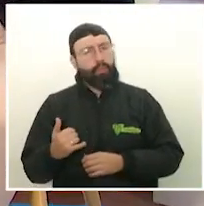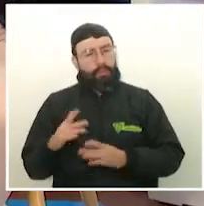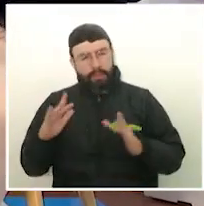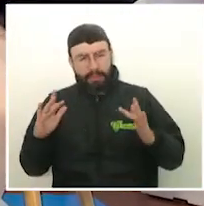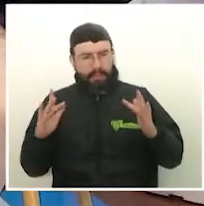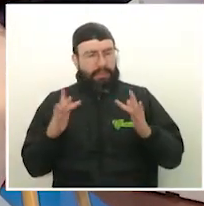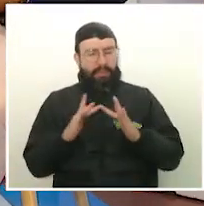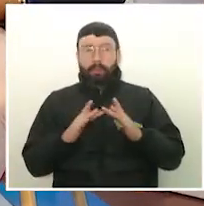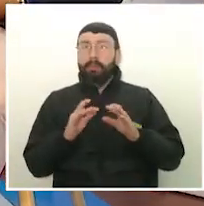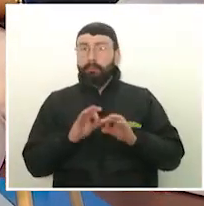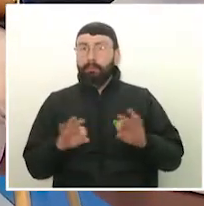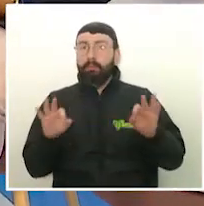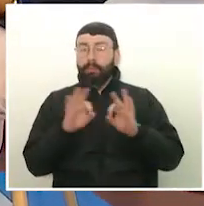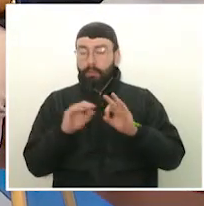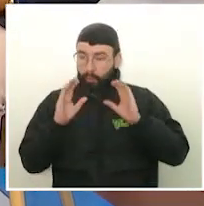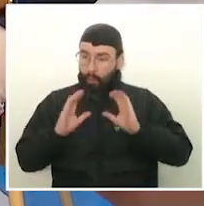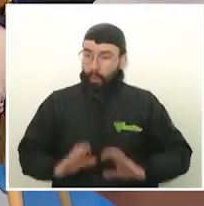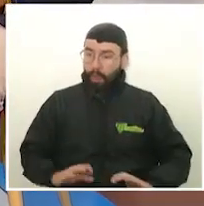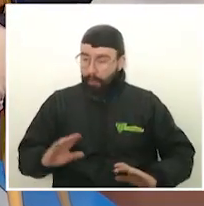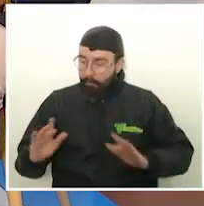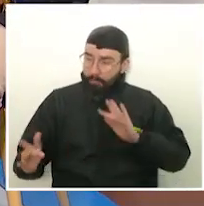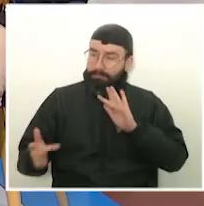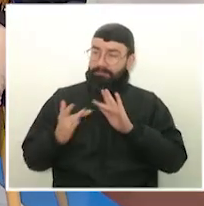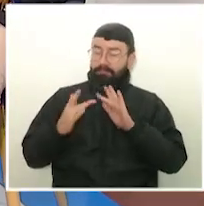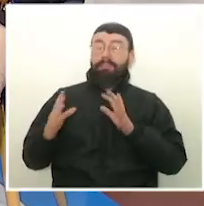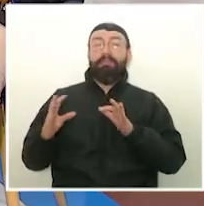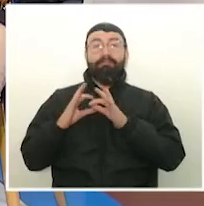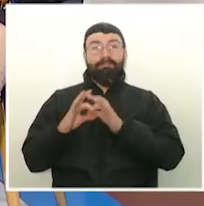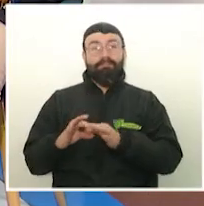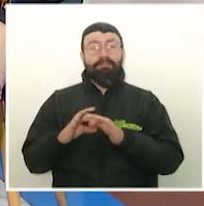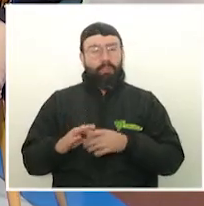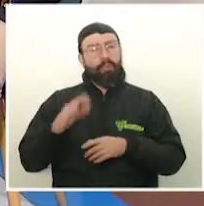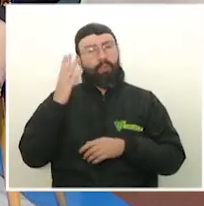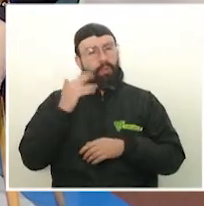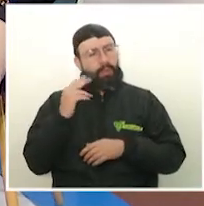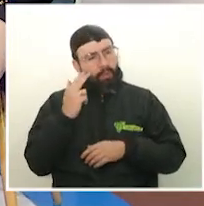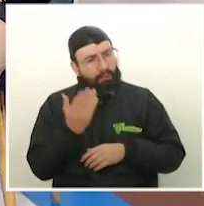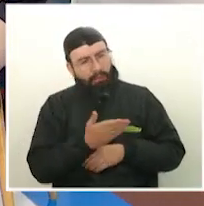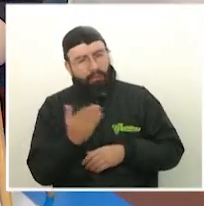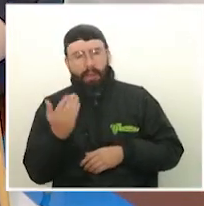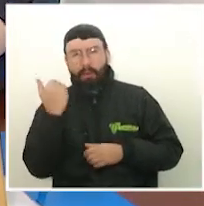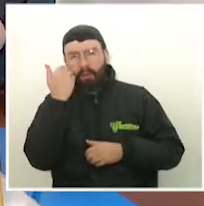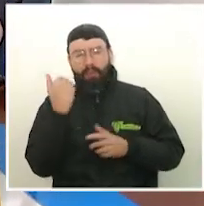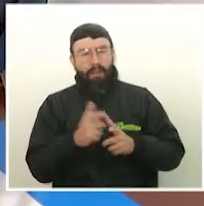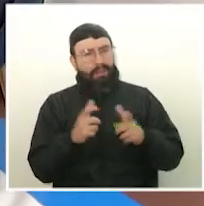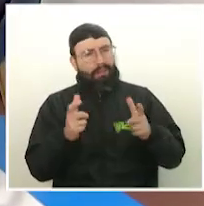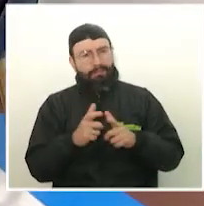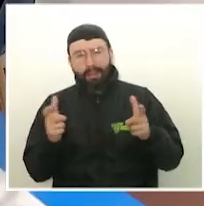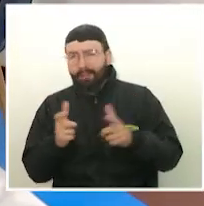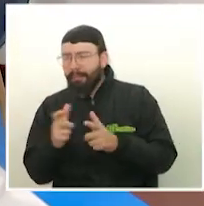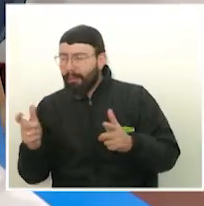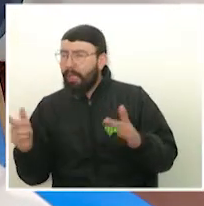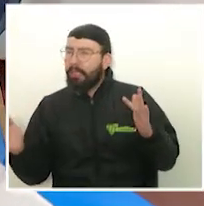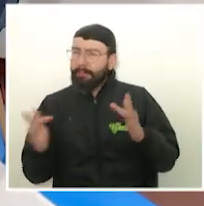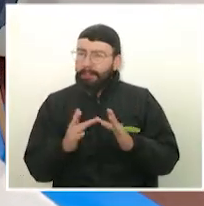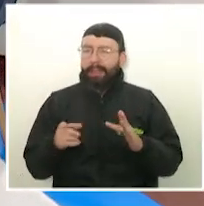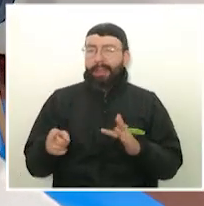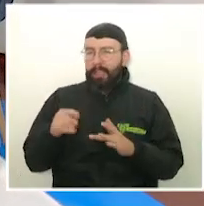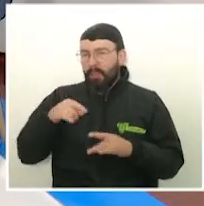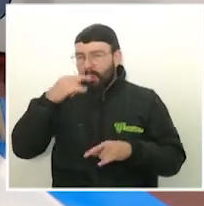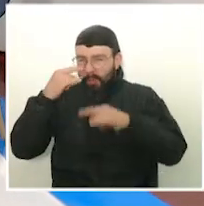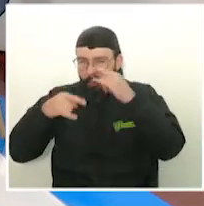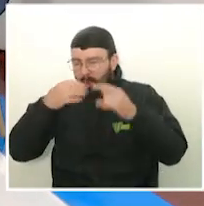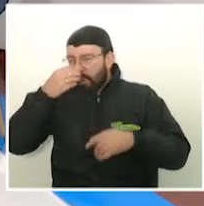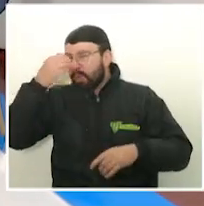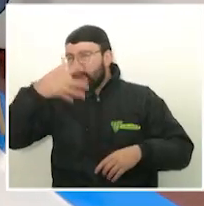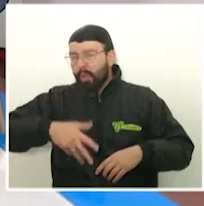muy grande con nuestro cuerpo físico. Cada vez vemos más enfermedades relacionadas con el aire,